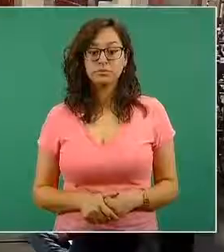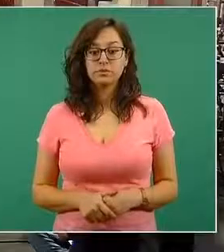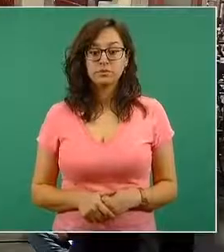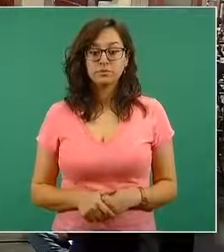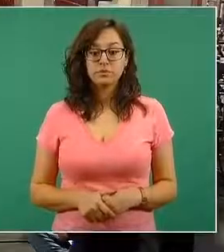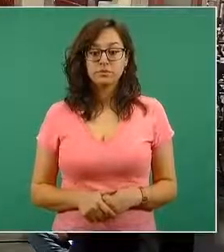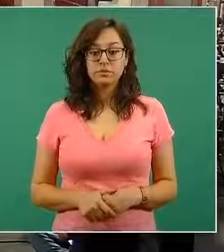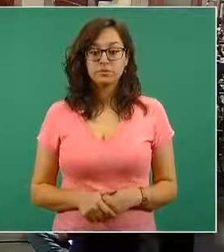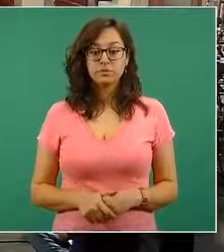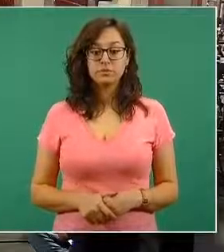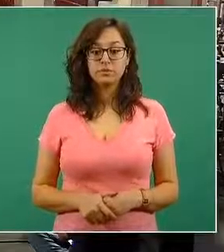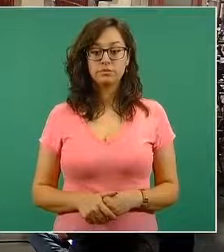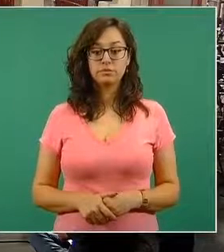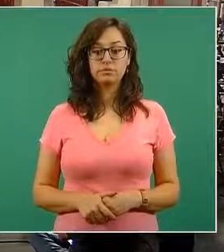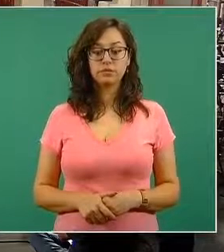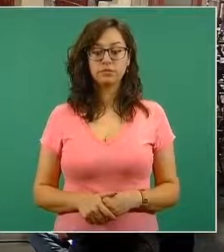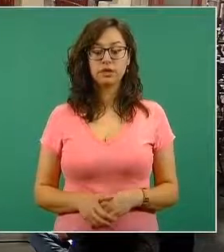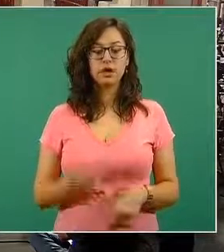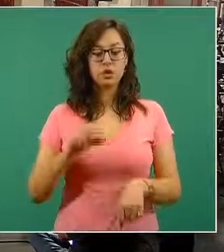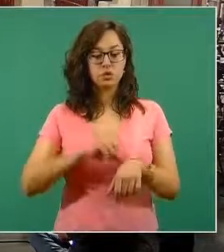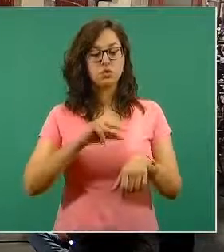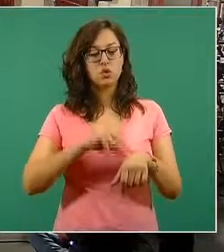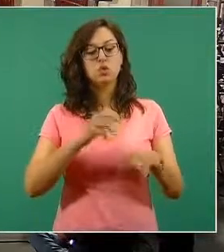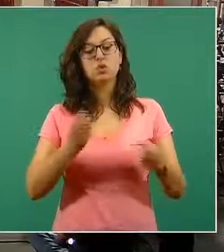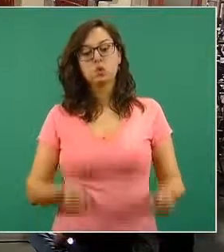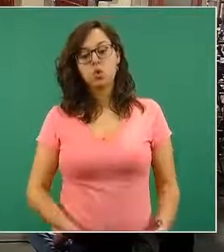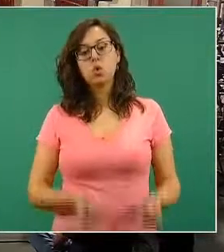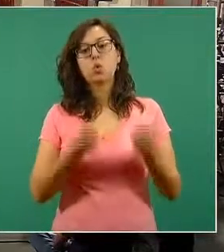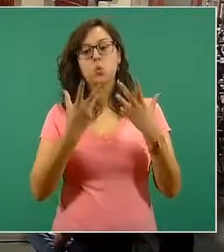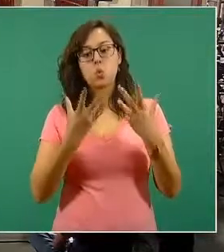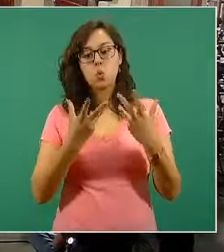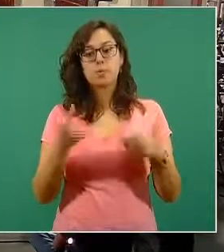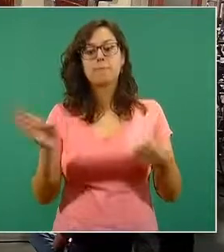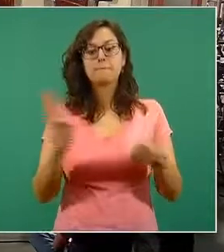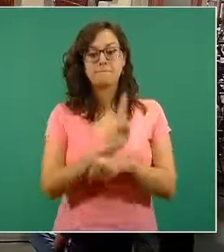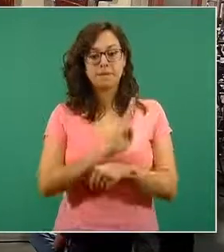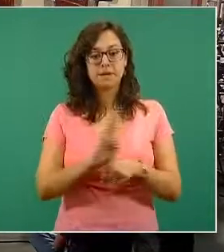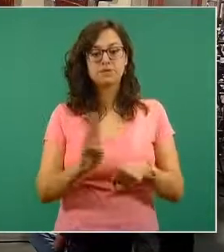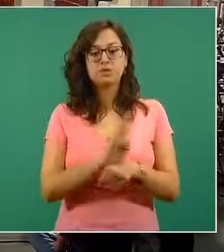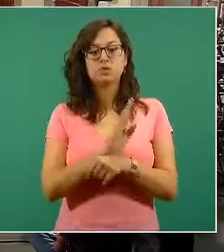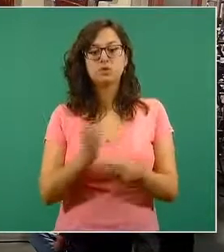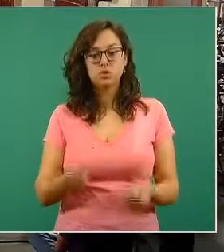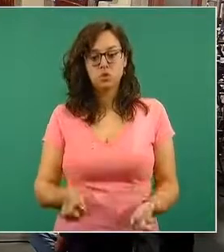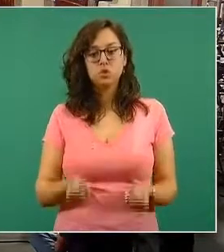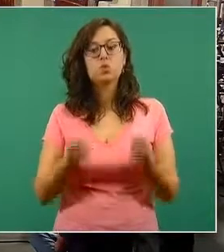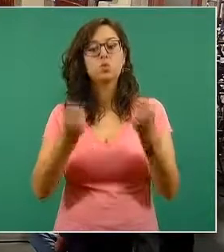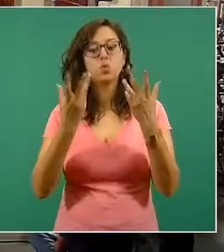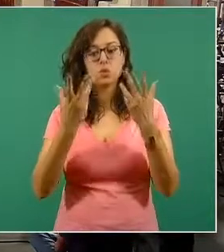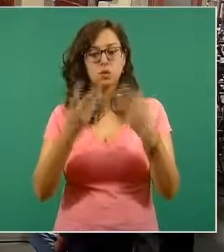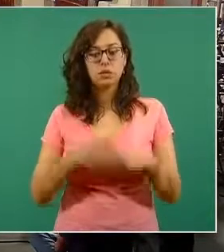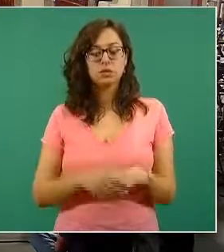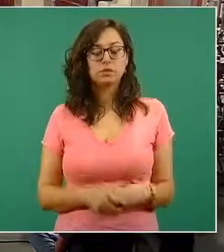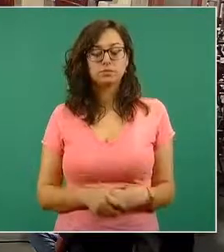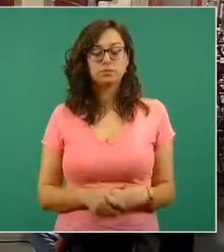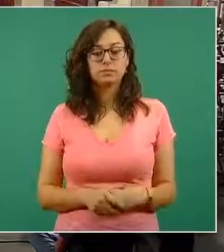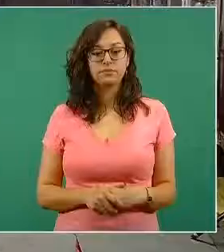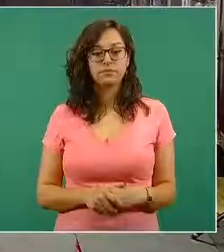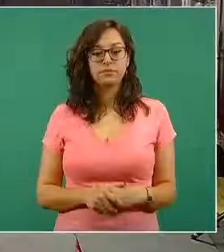¿cuántos serían en total? Que ya lo había preguntado. ¿Cuánto se beneficiaría el sistema de salud con este proyecto? ¿Qué alcance